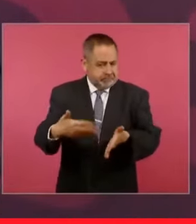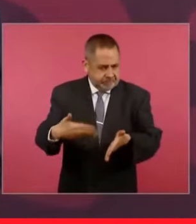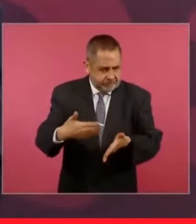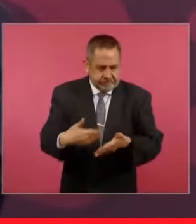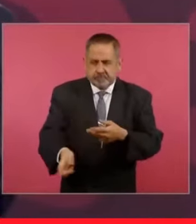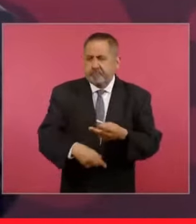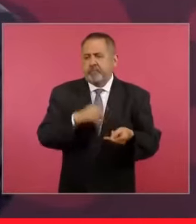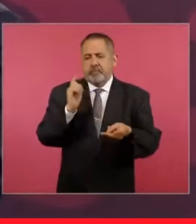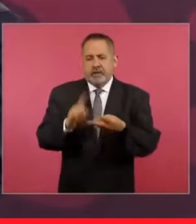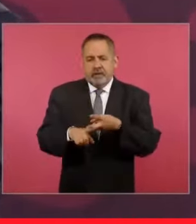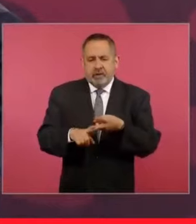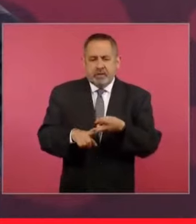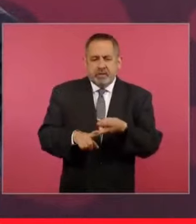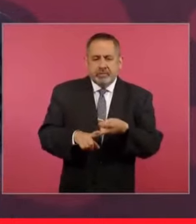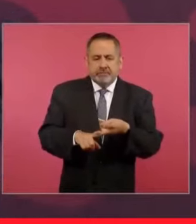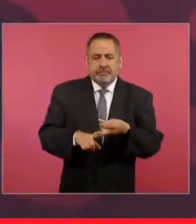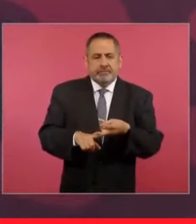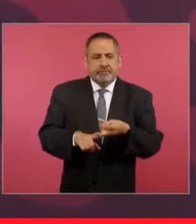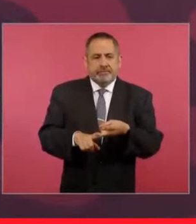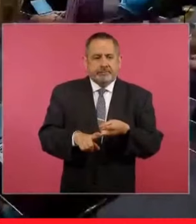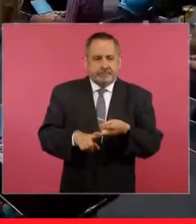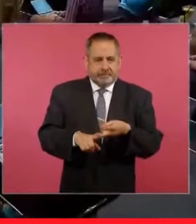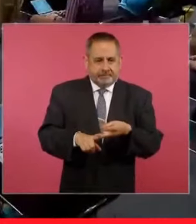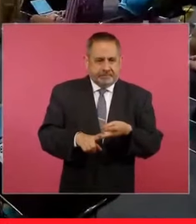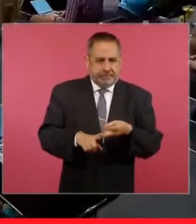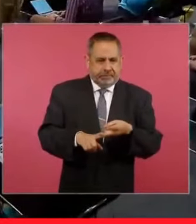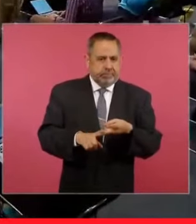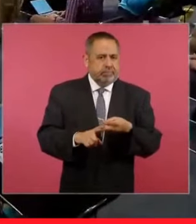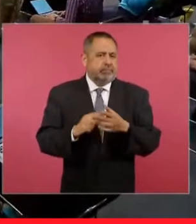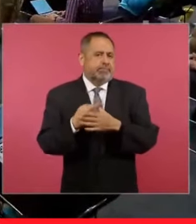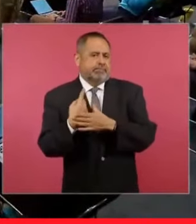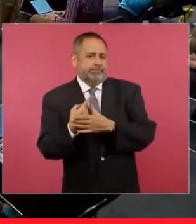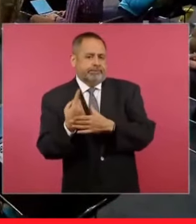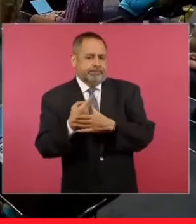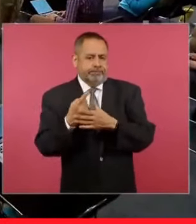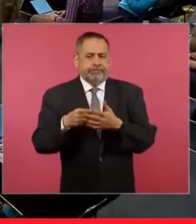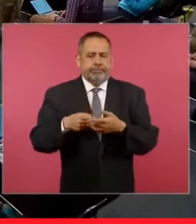estufa que tienen licuadoras